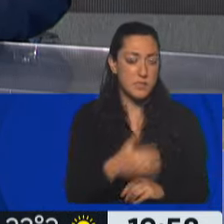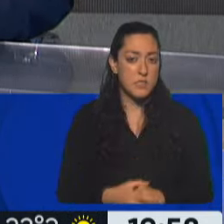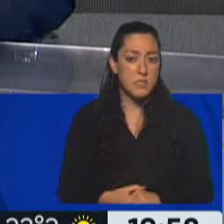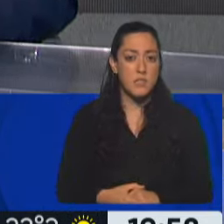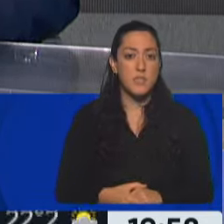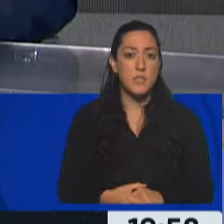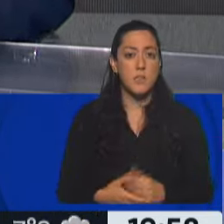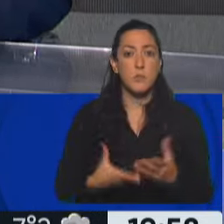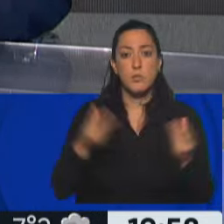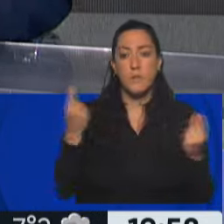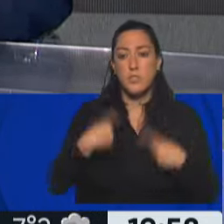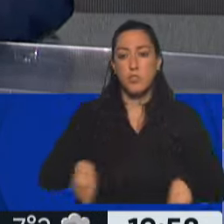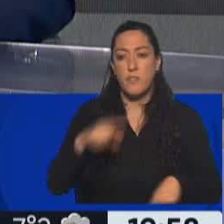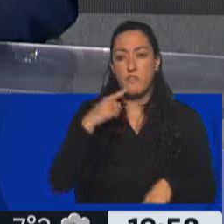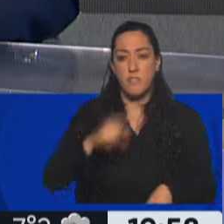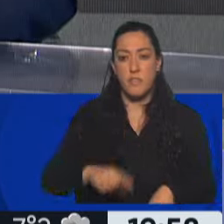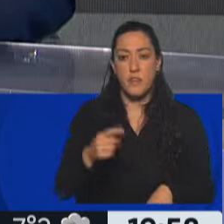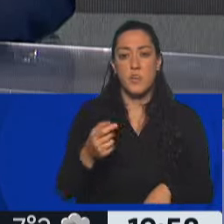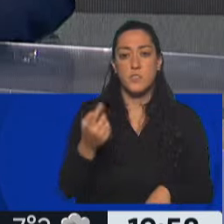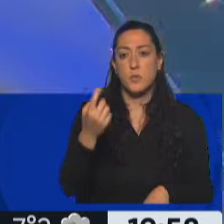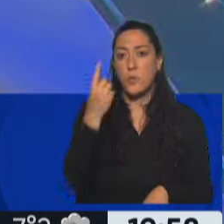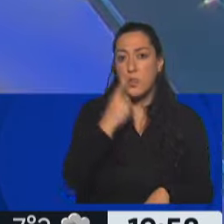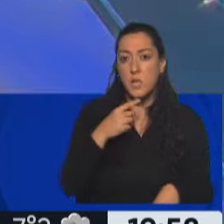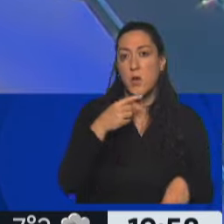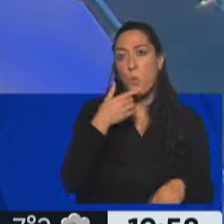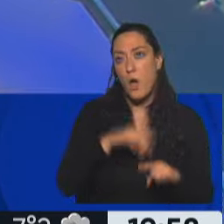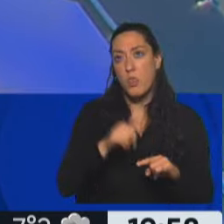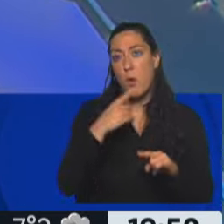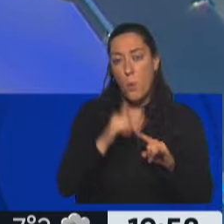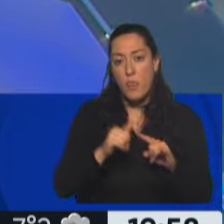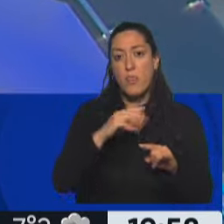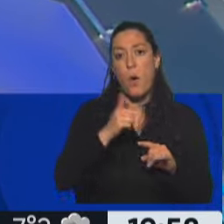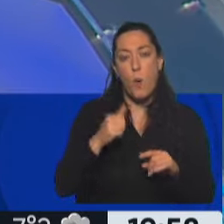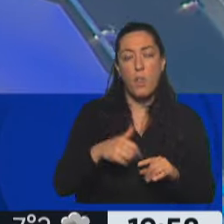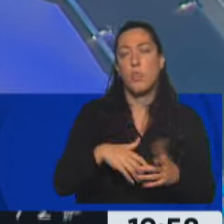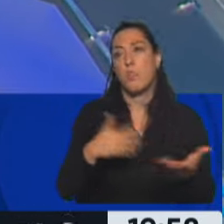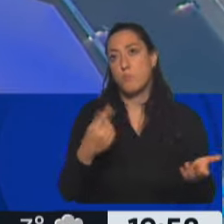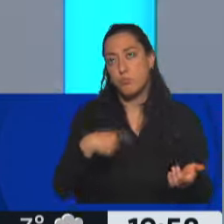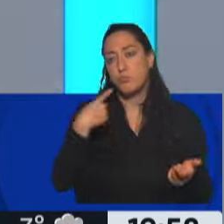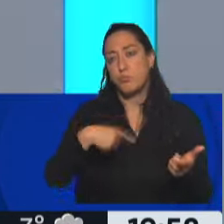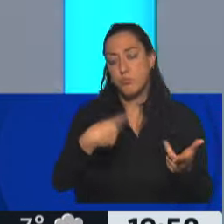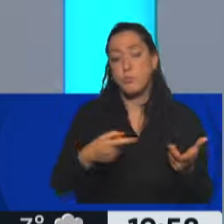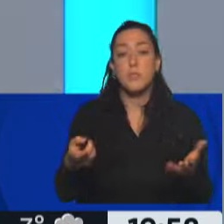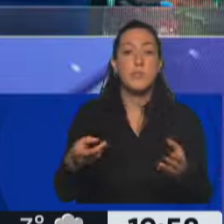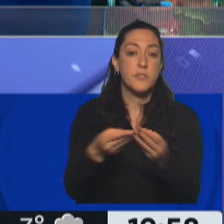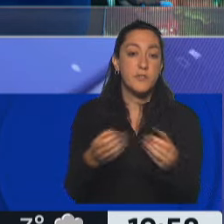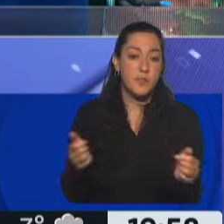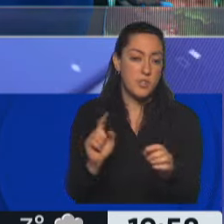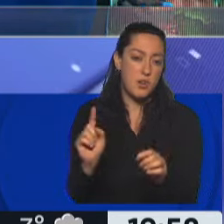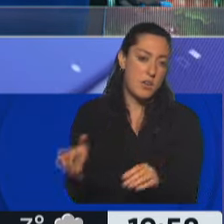le dijo, estamos hace 24 horas hablando de Wanda. Bueno, pará, una sola cosa. Sí, antes de que nos vayamos, antes de que nos vayamos, porque